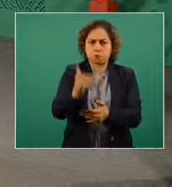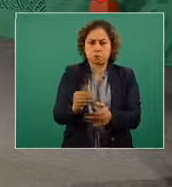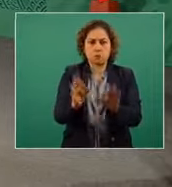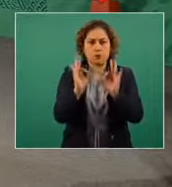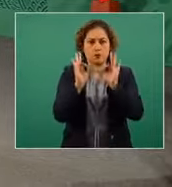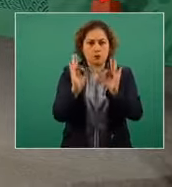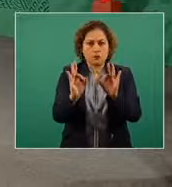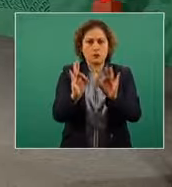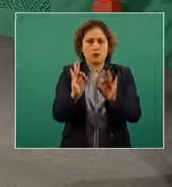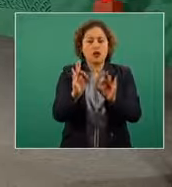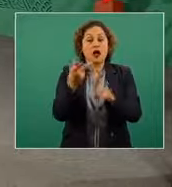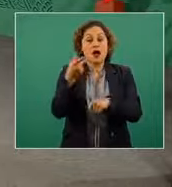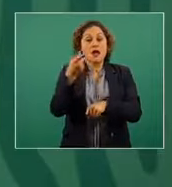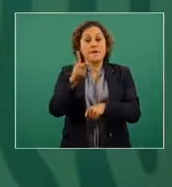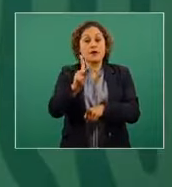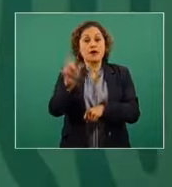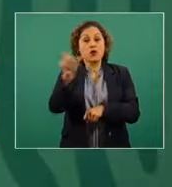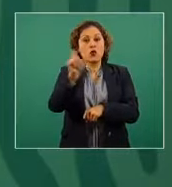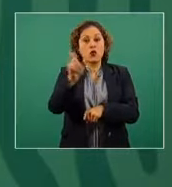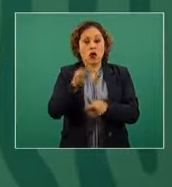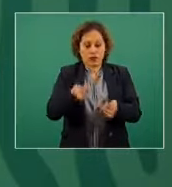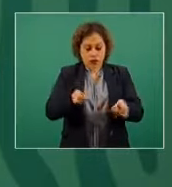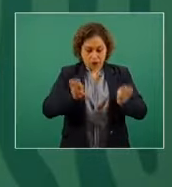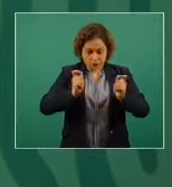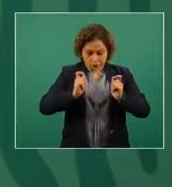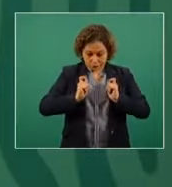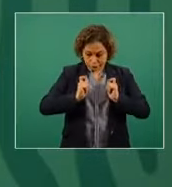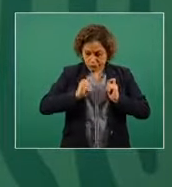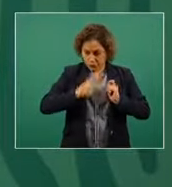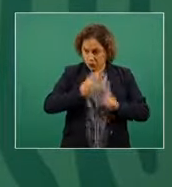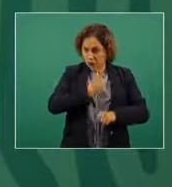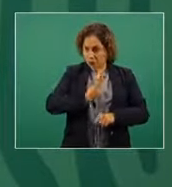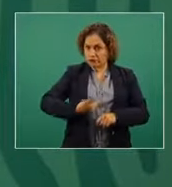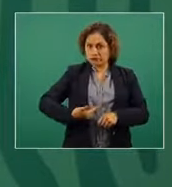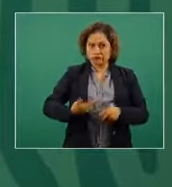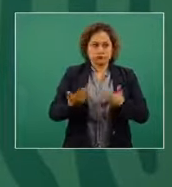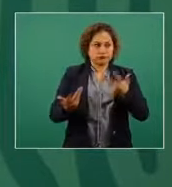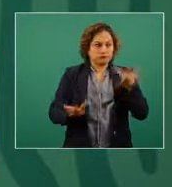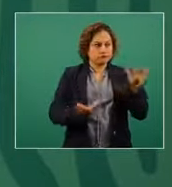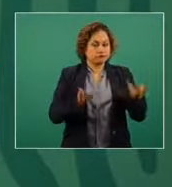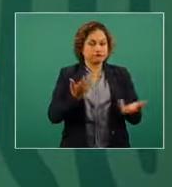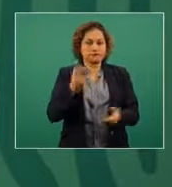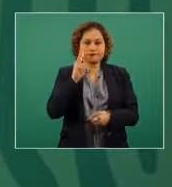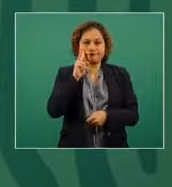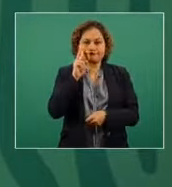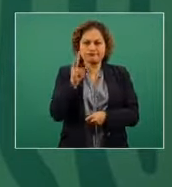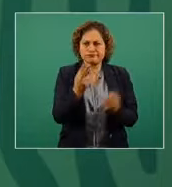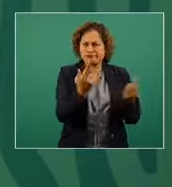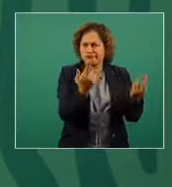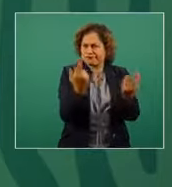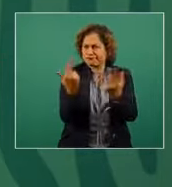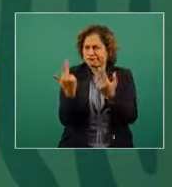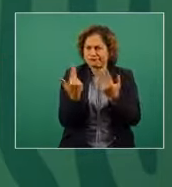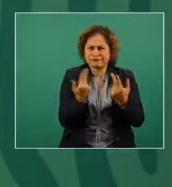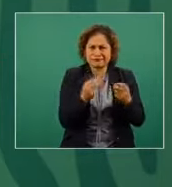y llegamos y todo estaba desmantelado por completo, todo el sistema de salud.